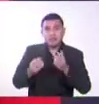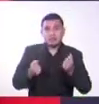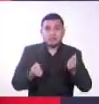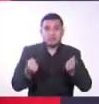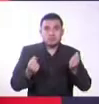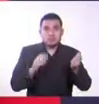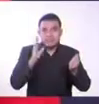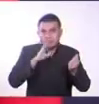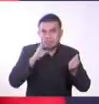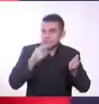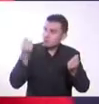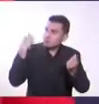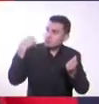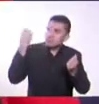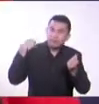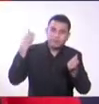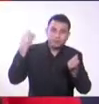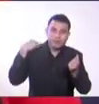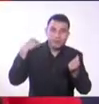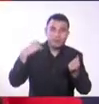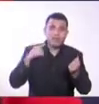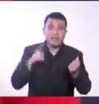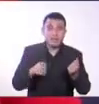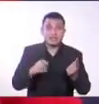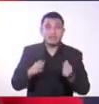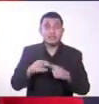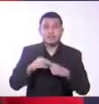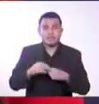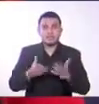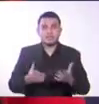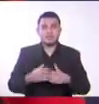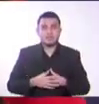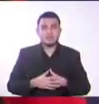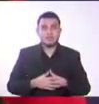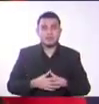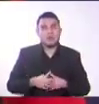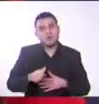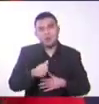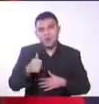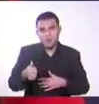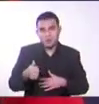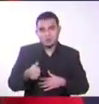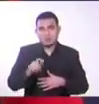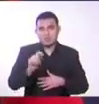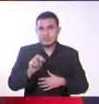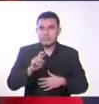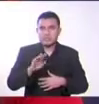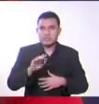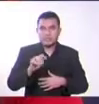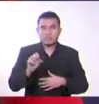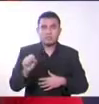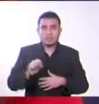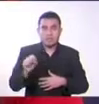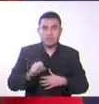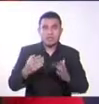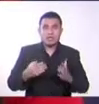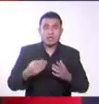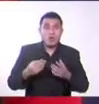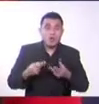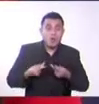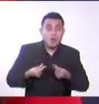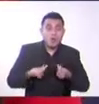va destinado a ese rubro específico. Ok. Pero hay otros tributos, Federico. ¿Otro? Las contribuciones